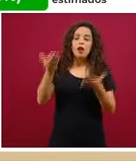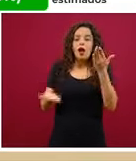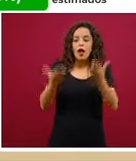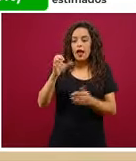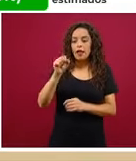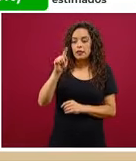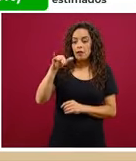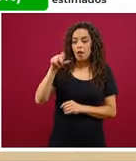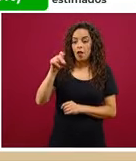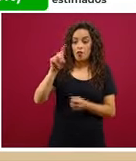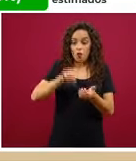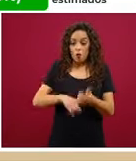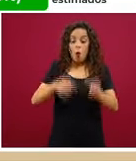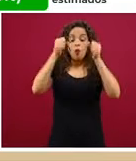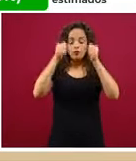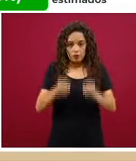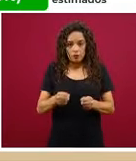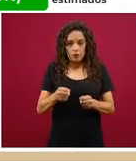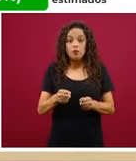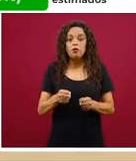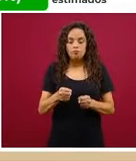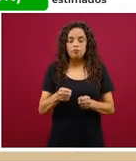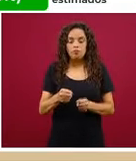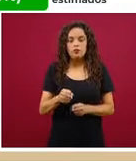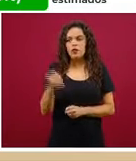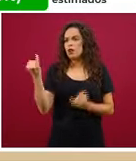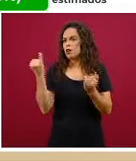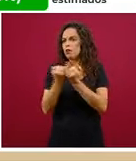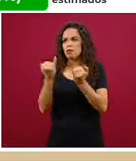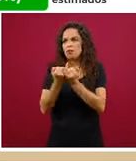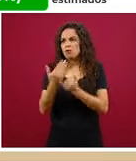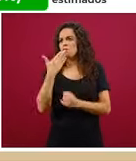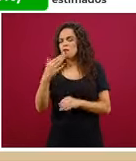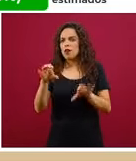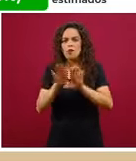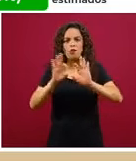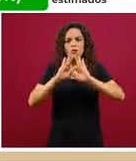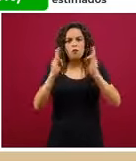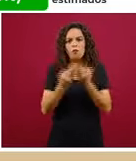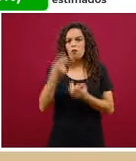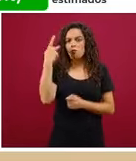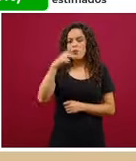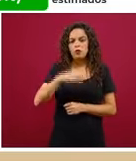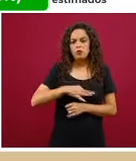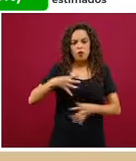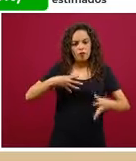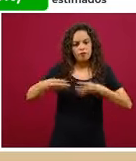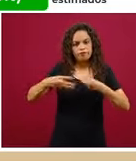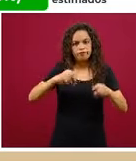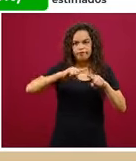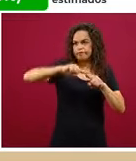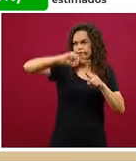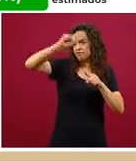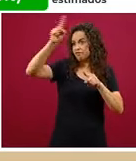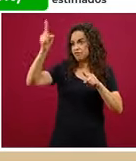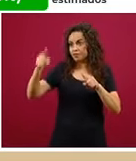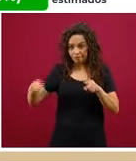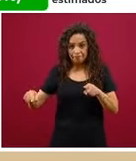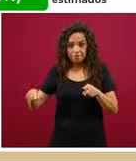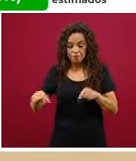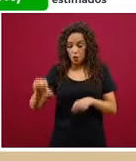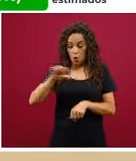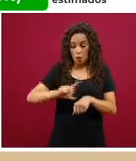congruencia con lo que estamos viendo en el comportamiento de la epidemia, de la curva epidémica. En el caso de Chiapas, para el corte del día